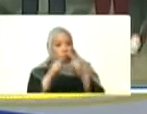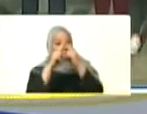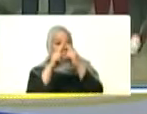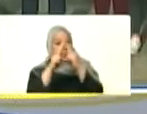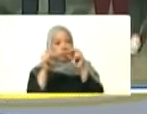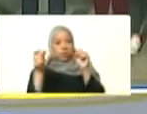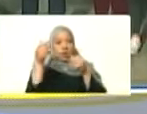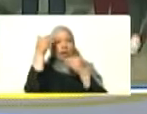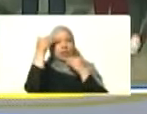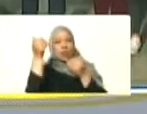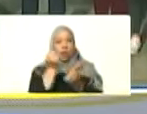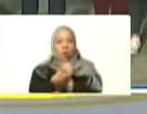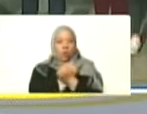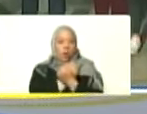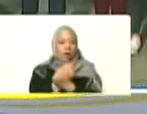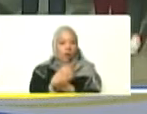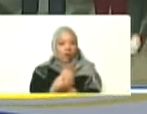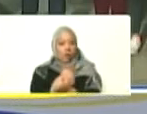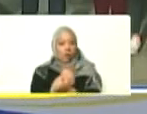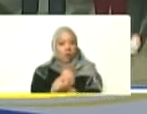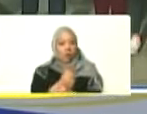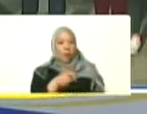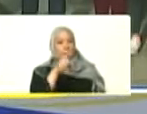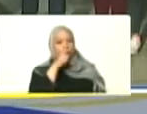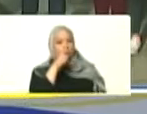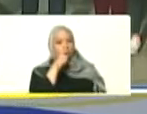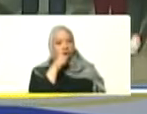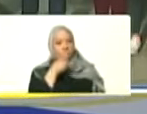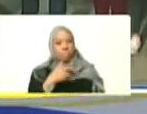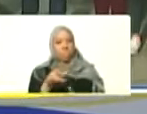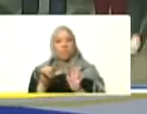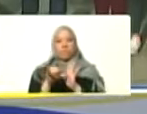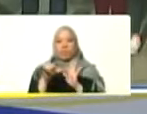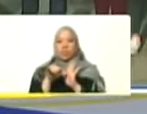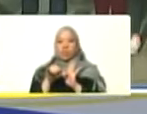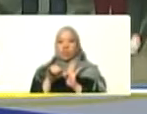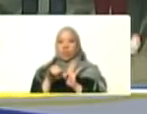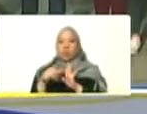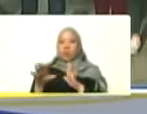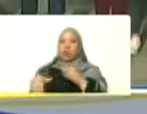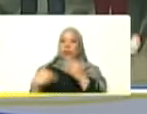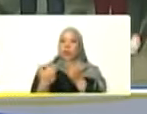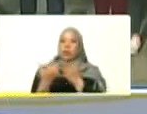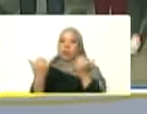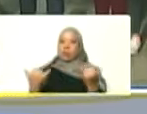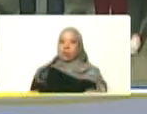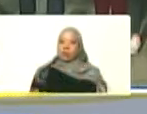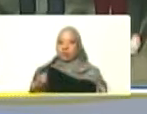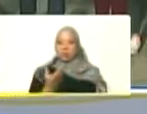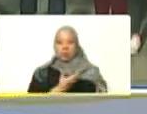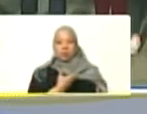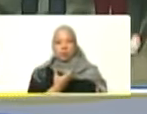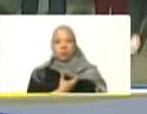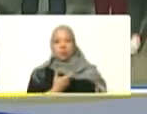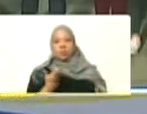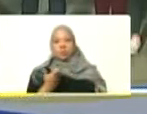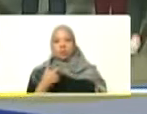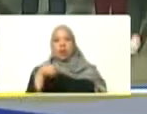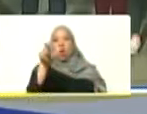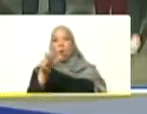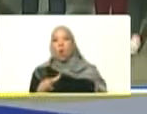Los saludé con cariño, siempre a mis vecinos. Y allá está en el Cárdenas Saavedra,